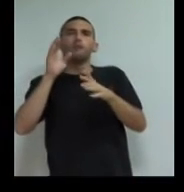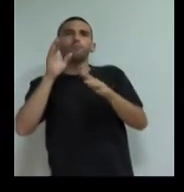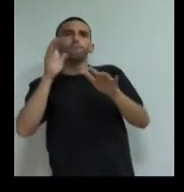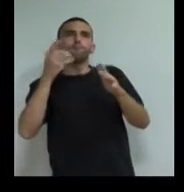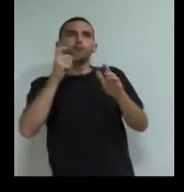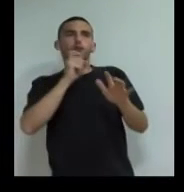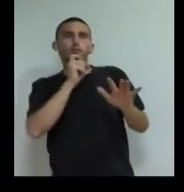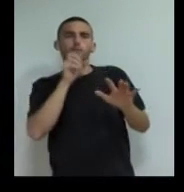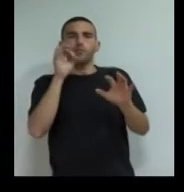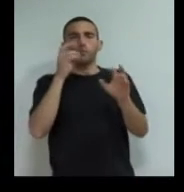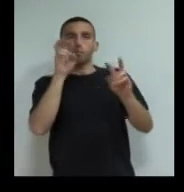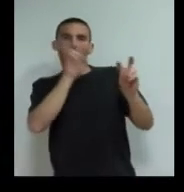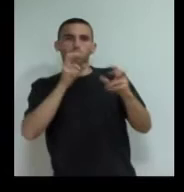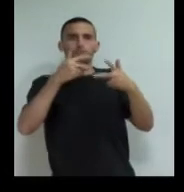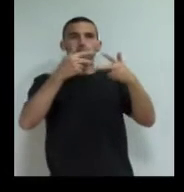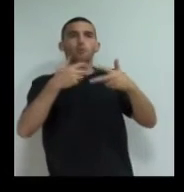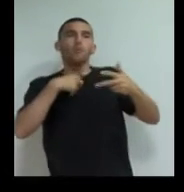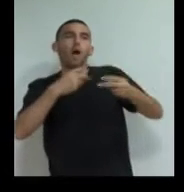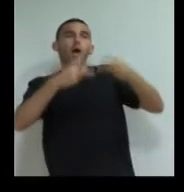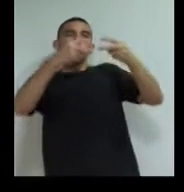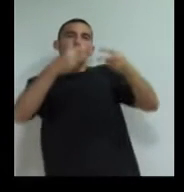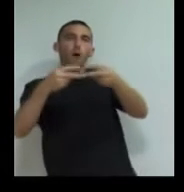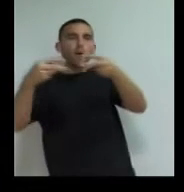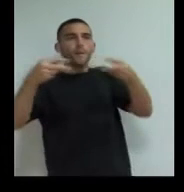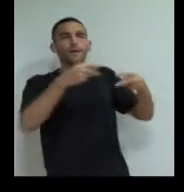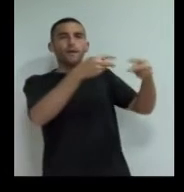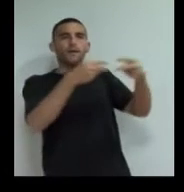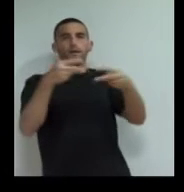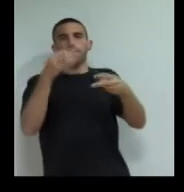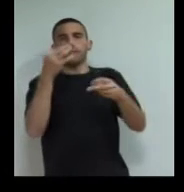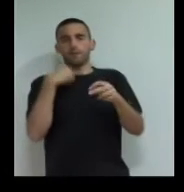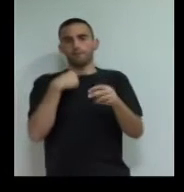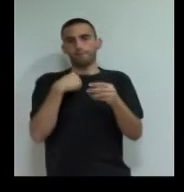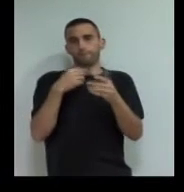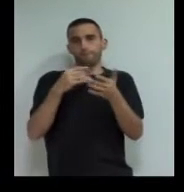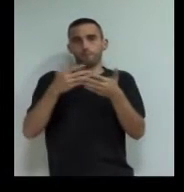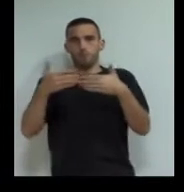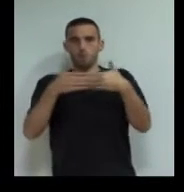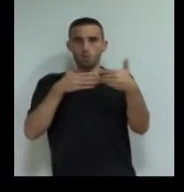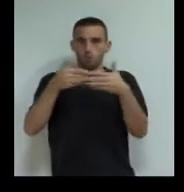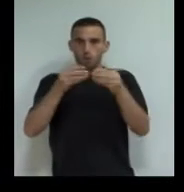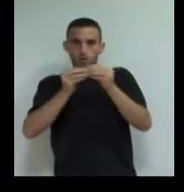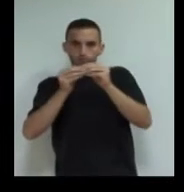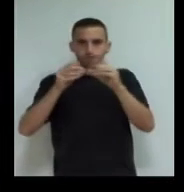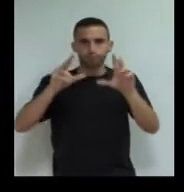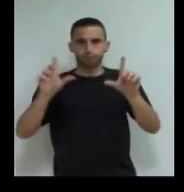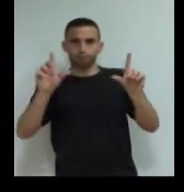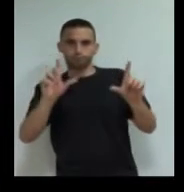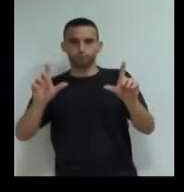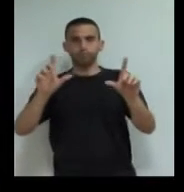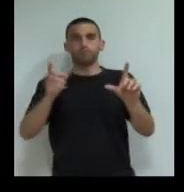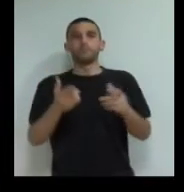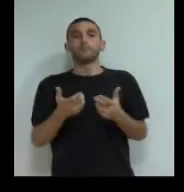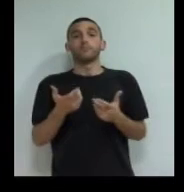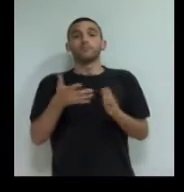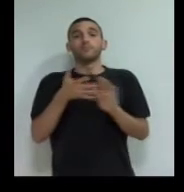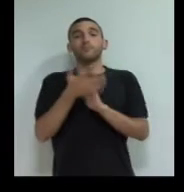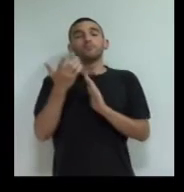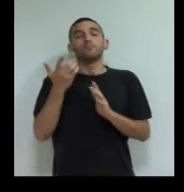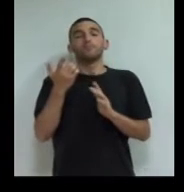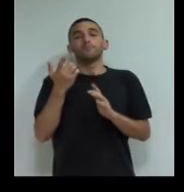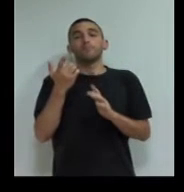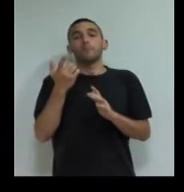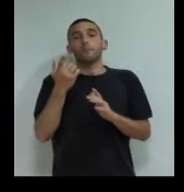algo más peculiar y hay veces que está más arriba, más abajo, en la izquierda, a la derecha, entonces bueno, muchas veces también, y en cierto modo es cierto, o sea, es